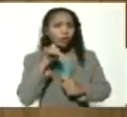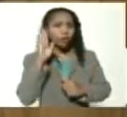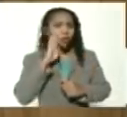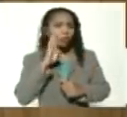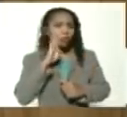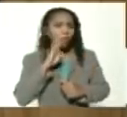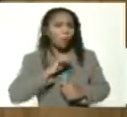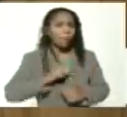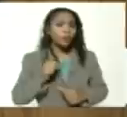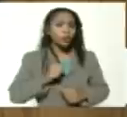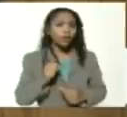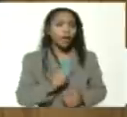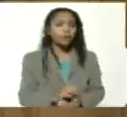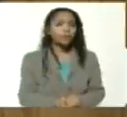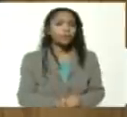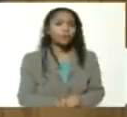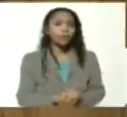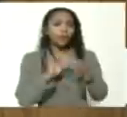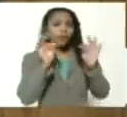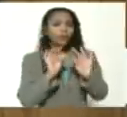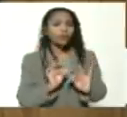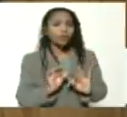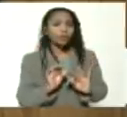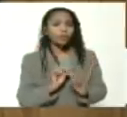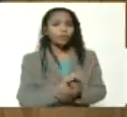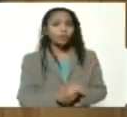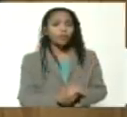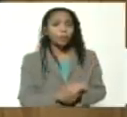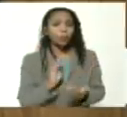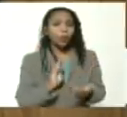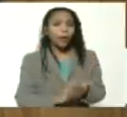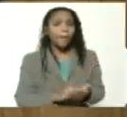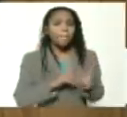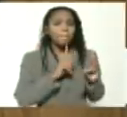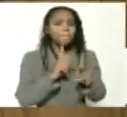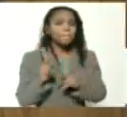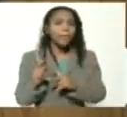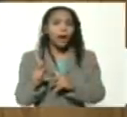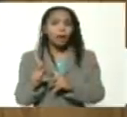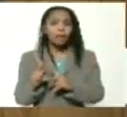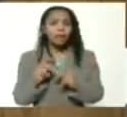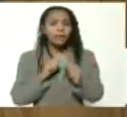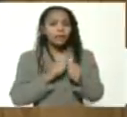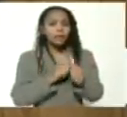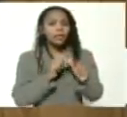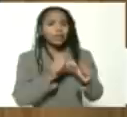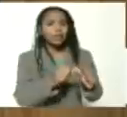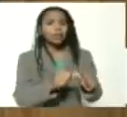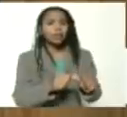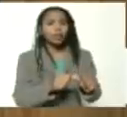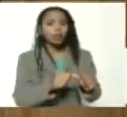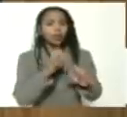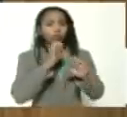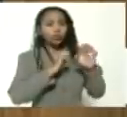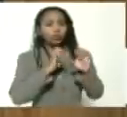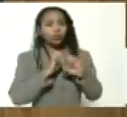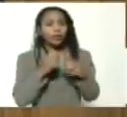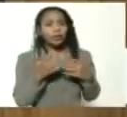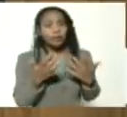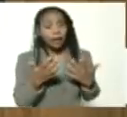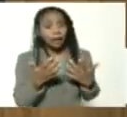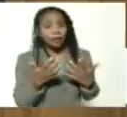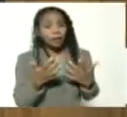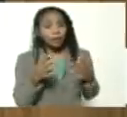corrupción policial. Formular e implementar un plan continuo y permanente de seguimiento y evaluación del desempeño de